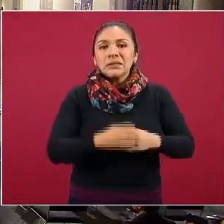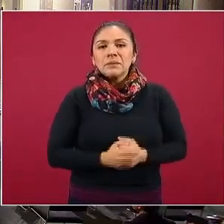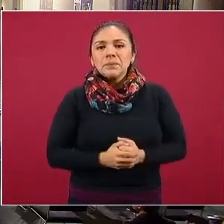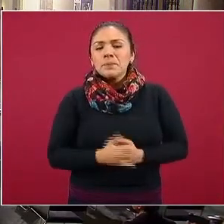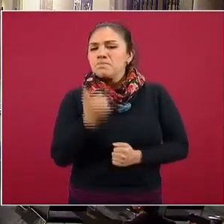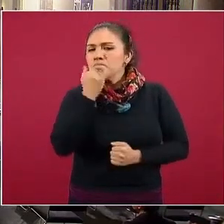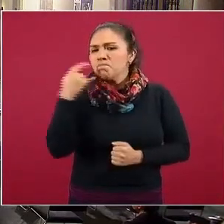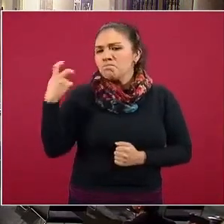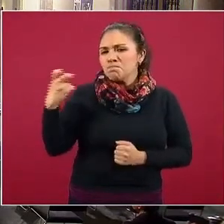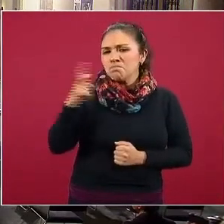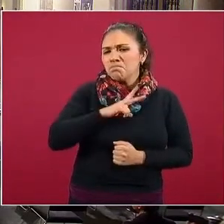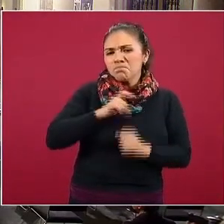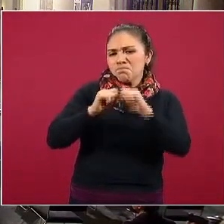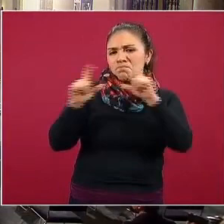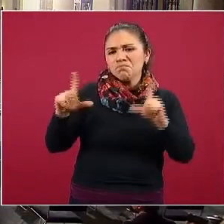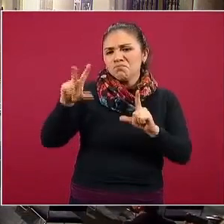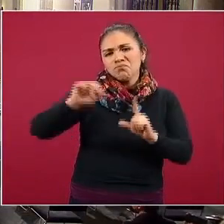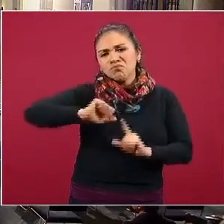mía,